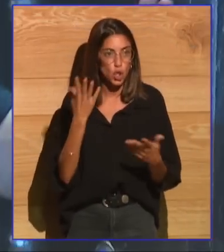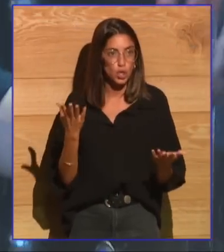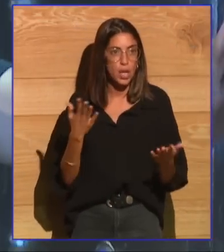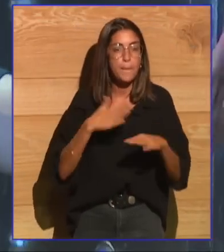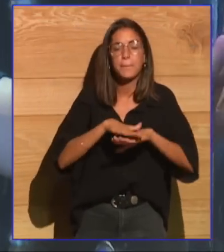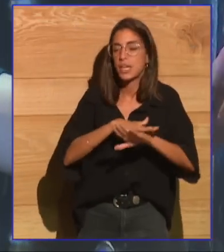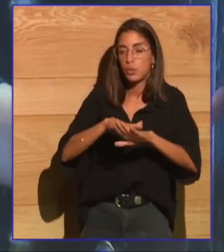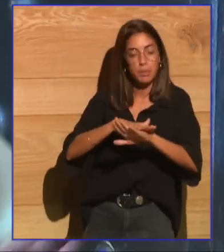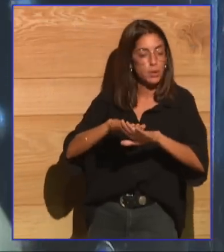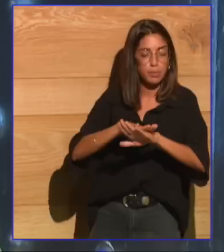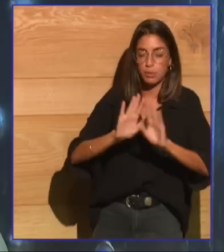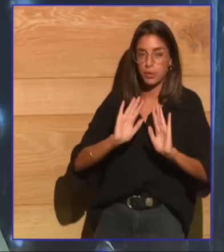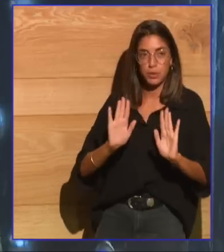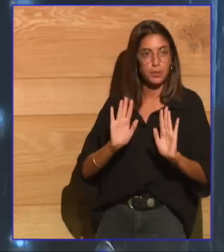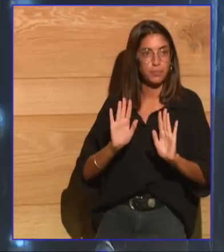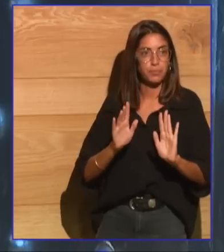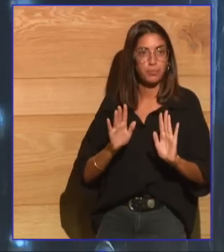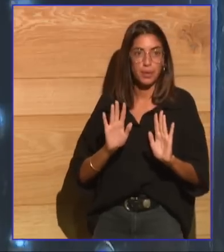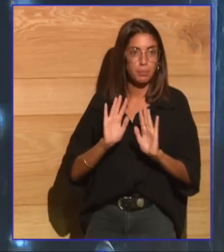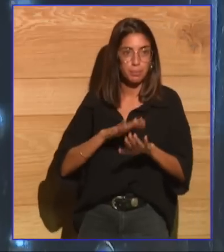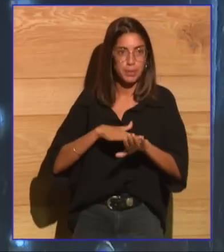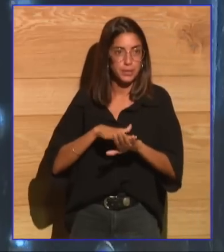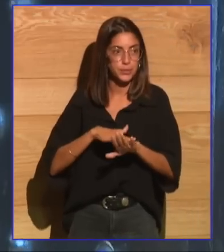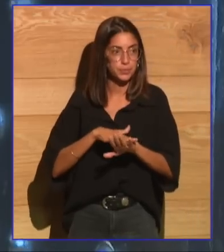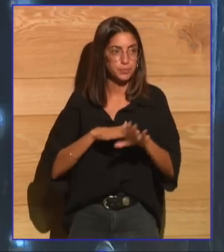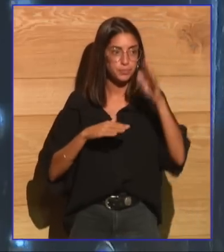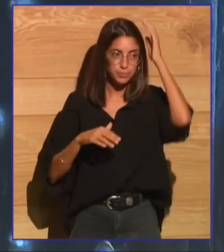perdón perdón a veces tengo recaídas llegando esto no lo ha creído